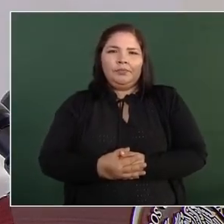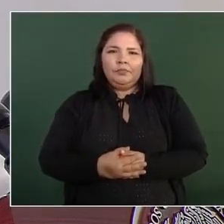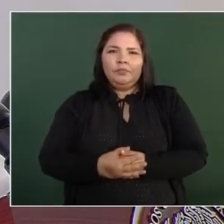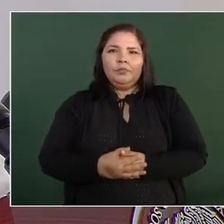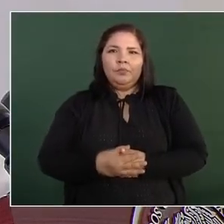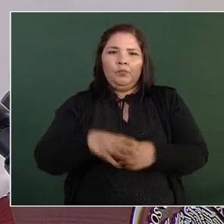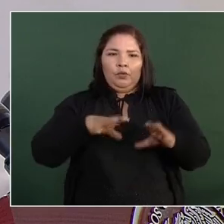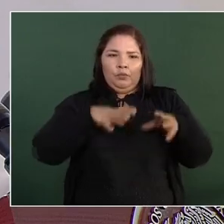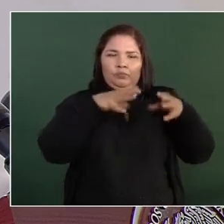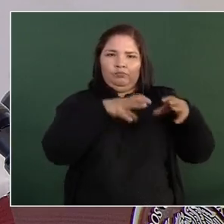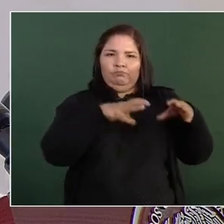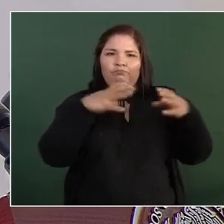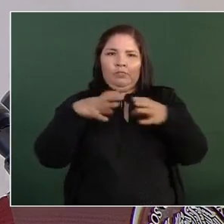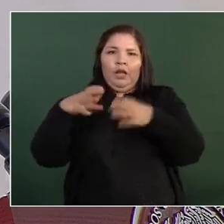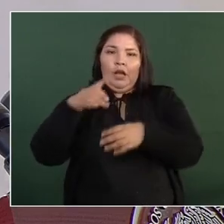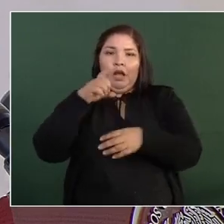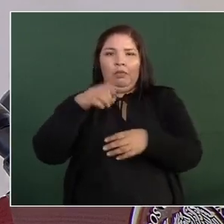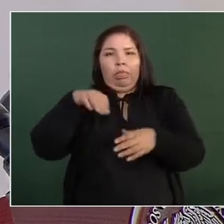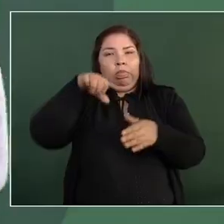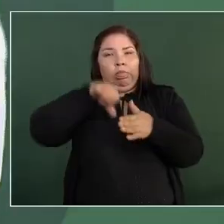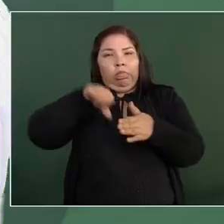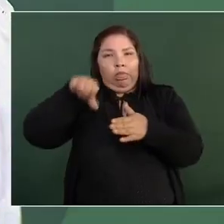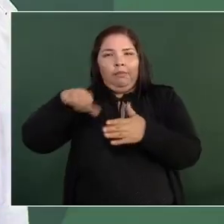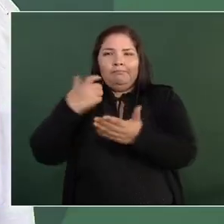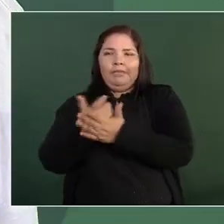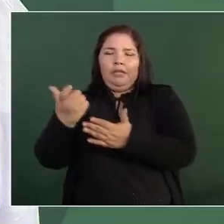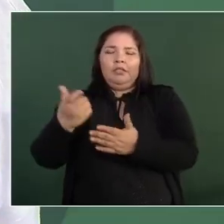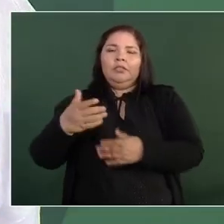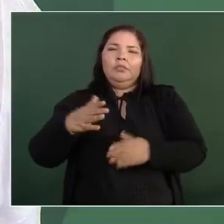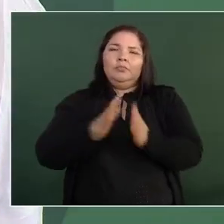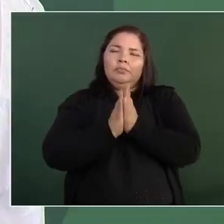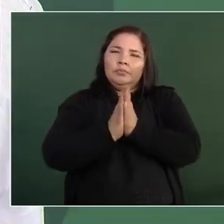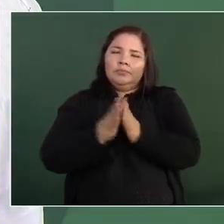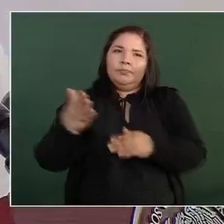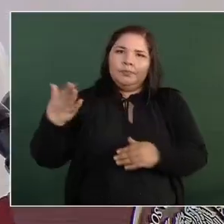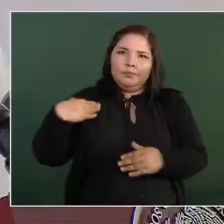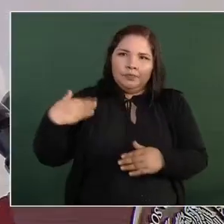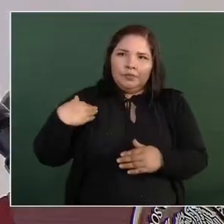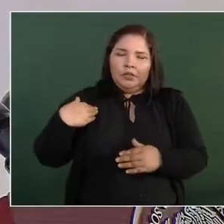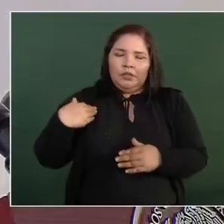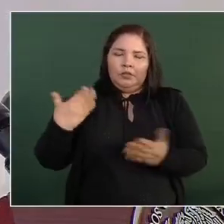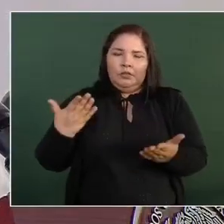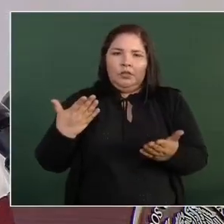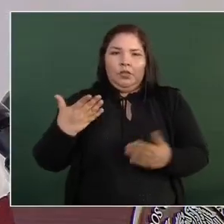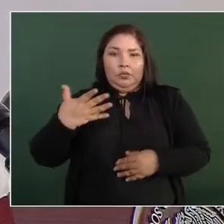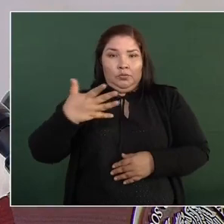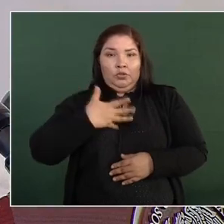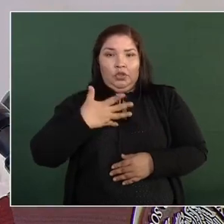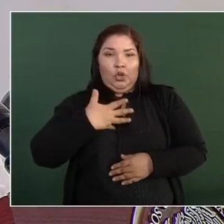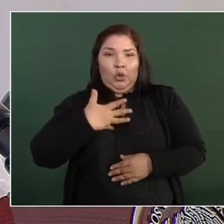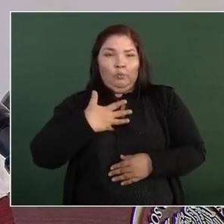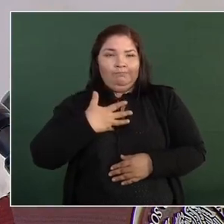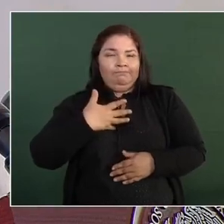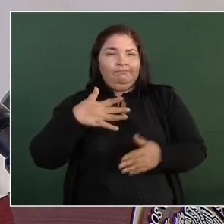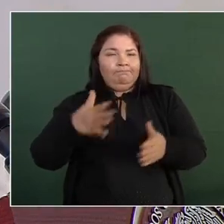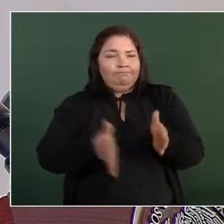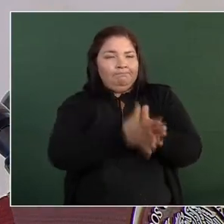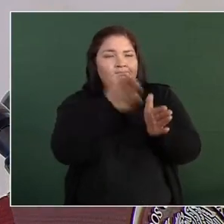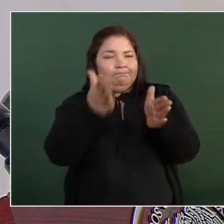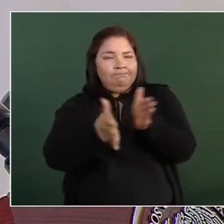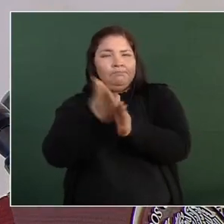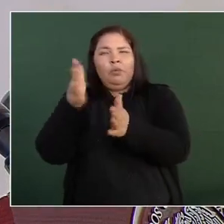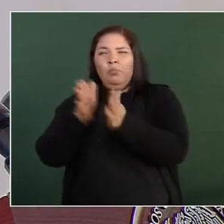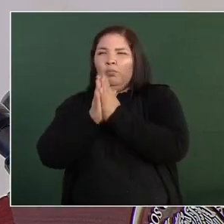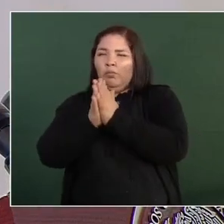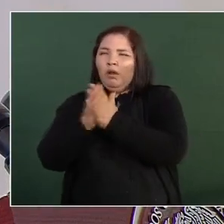juntas de agua potable en quiebra. ¿Y qué le pedí? Le dije, bueno, yo tengo ahí unas obras chiquitas de ampliación,